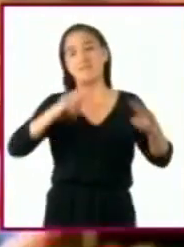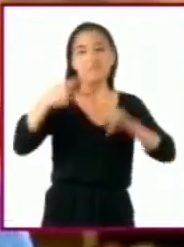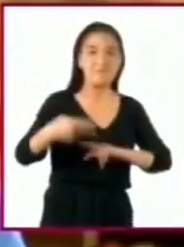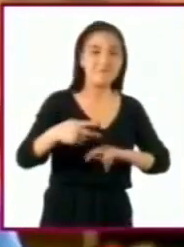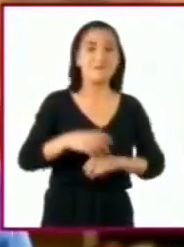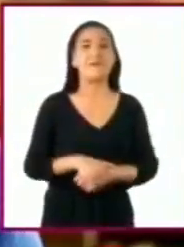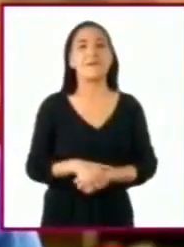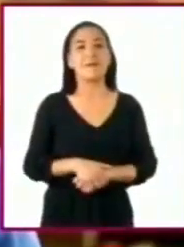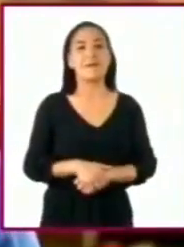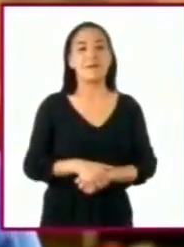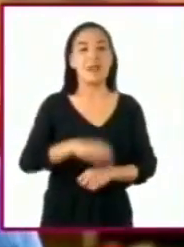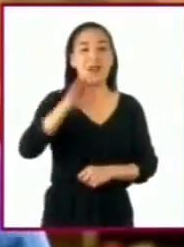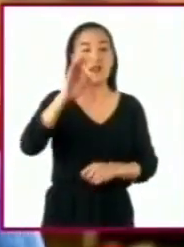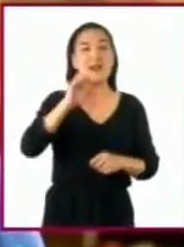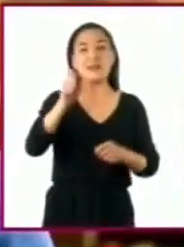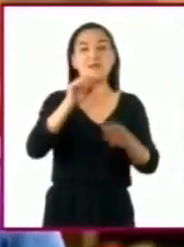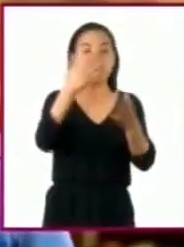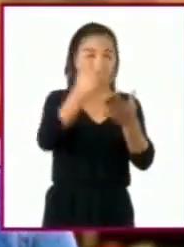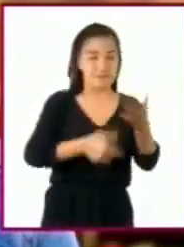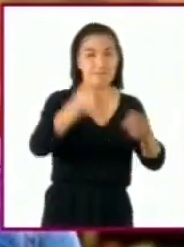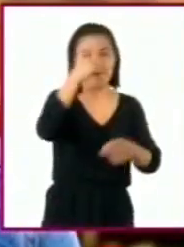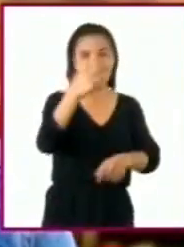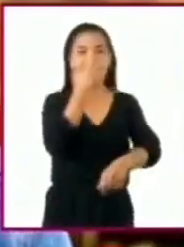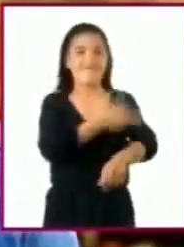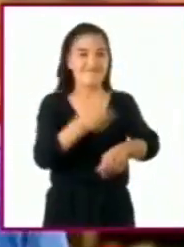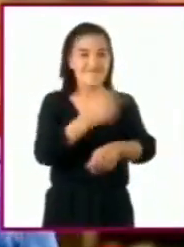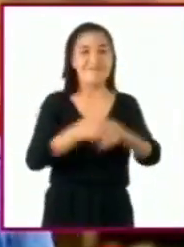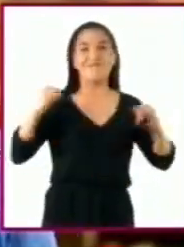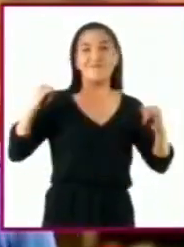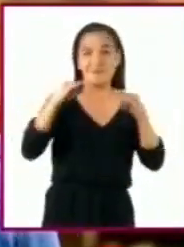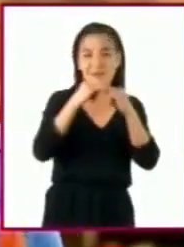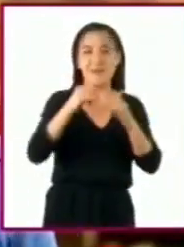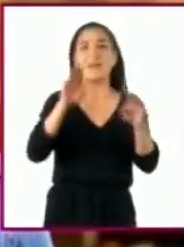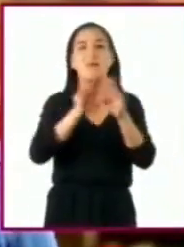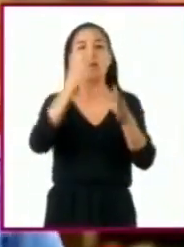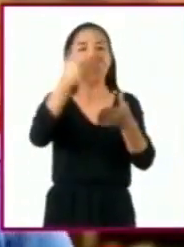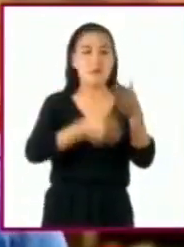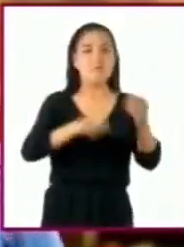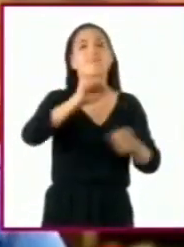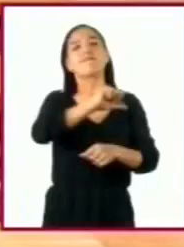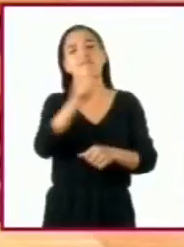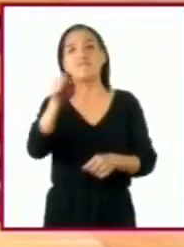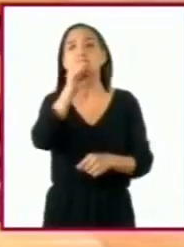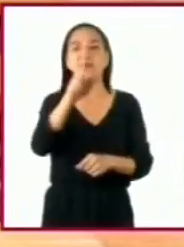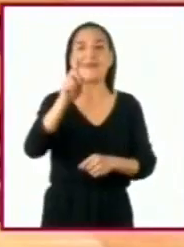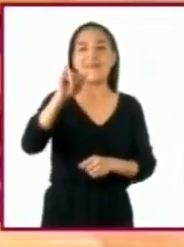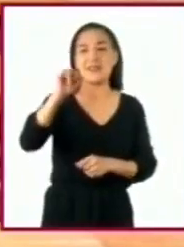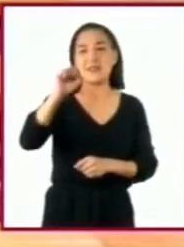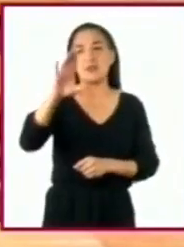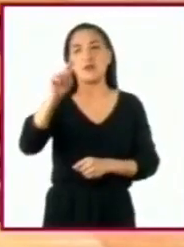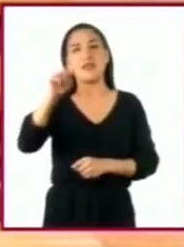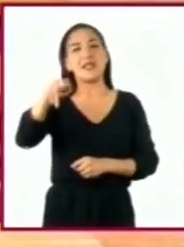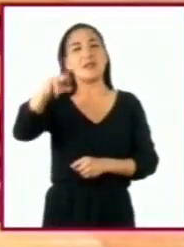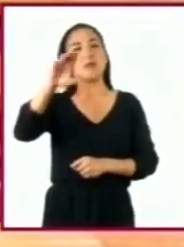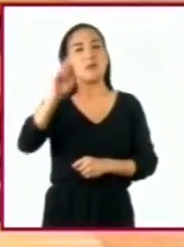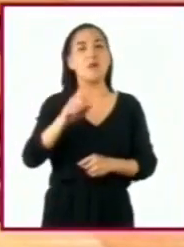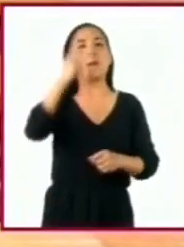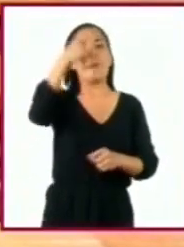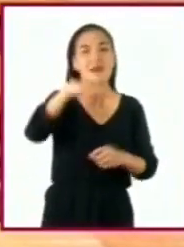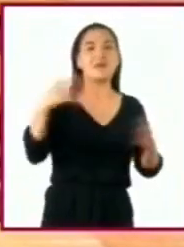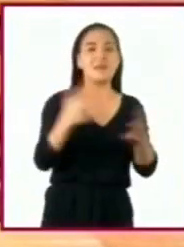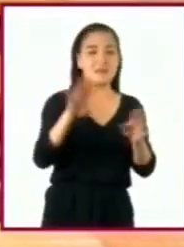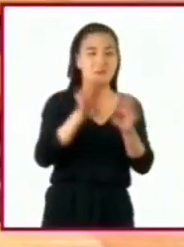Los formatos o formularios de trámites institucionales son otro tipo de texto discontinuo. Son plantillas con espacios para